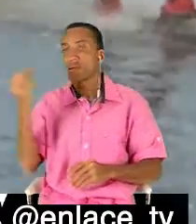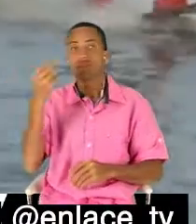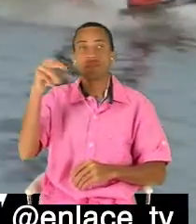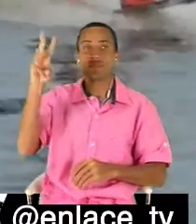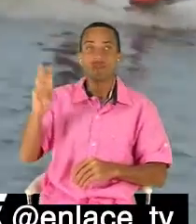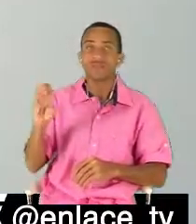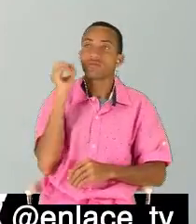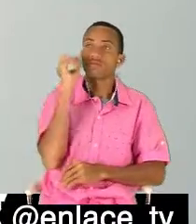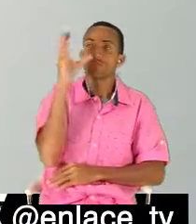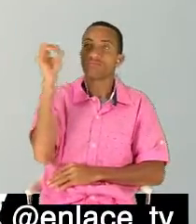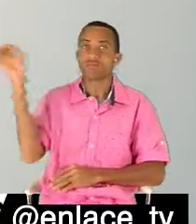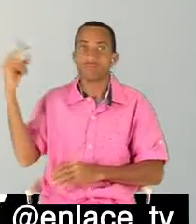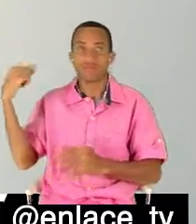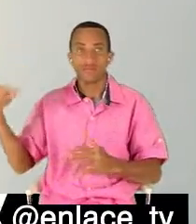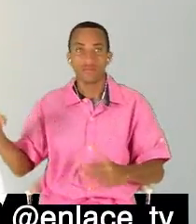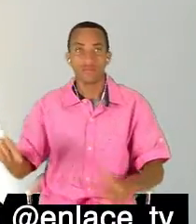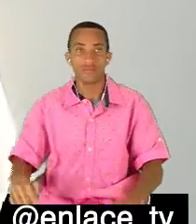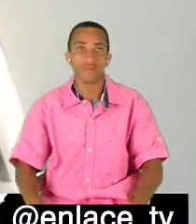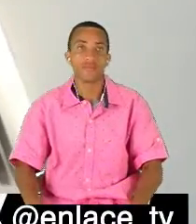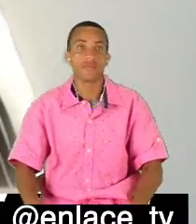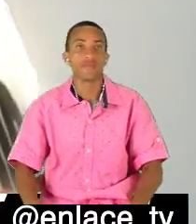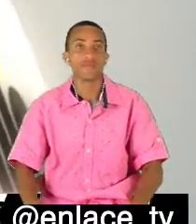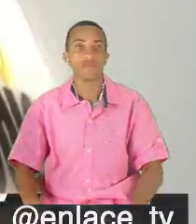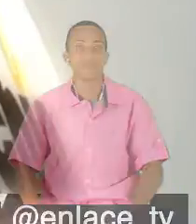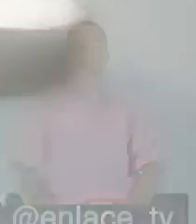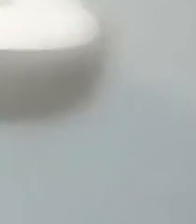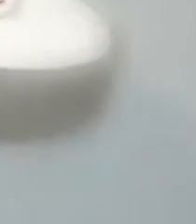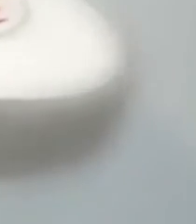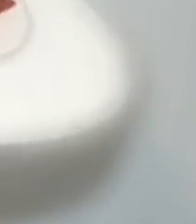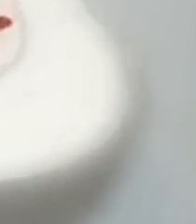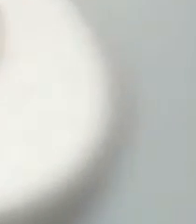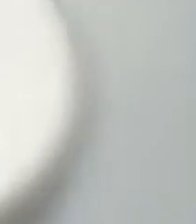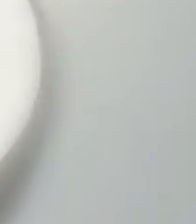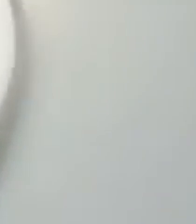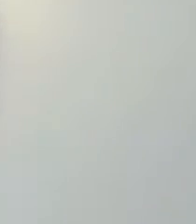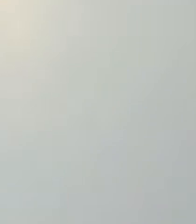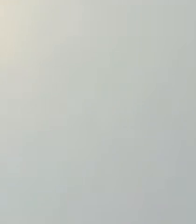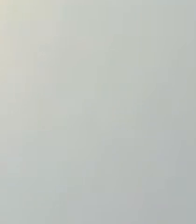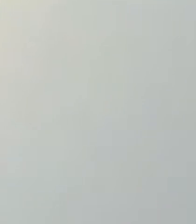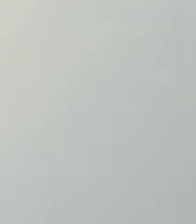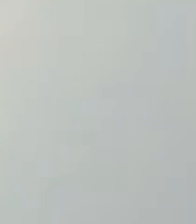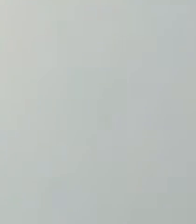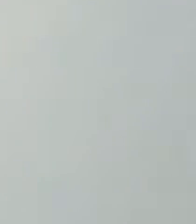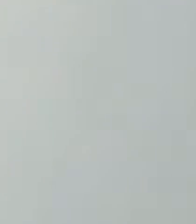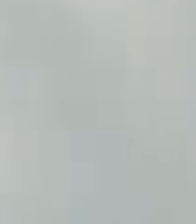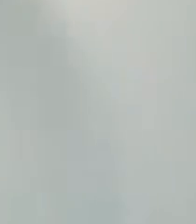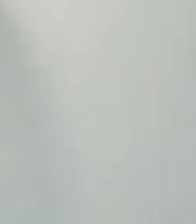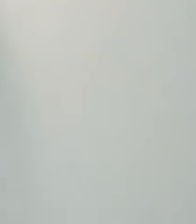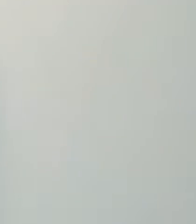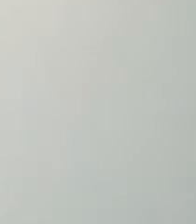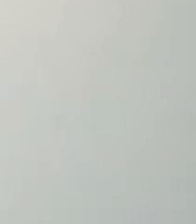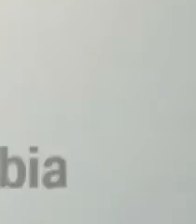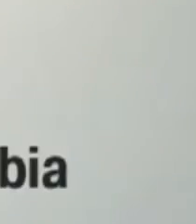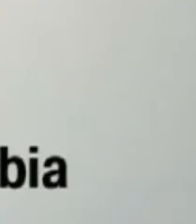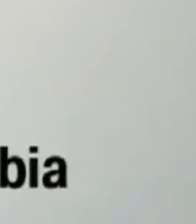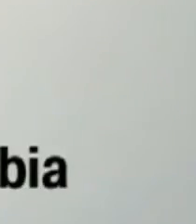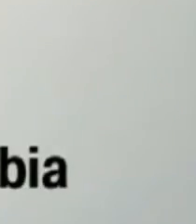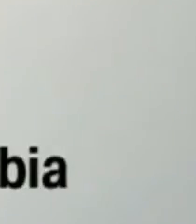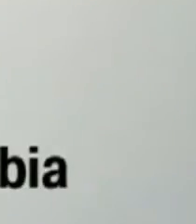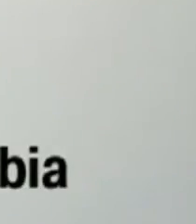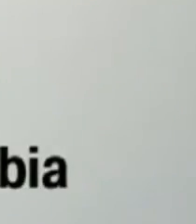país. Hasta aquí los deportes, con el patrocinio de Restaurante El Machín Gourmet, ahora en su nueva sede en el